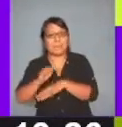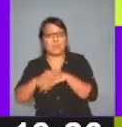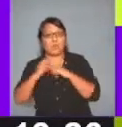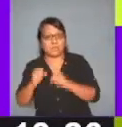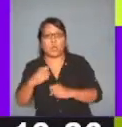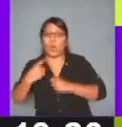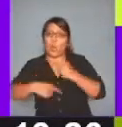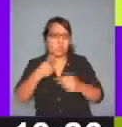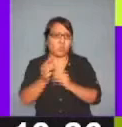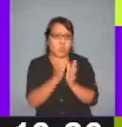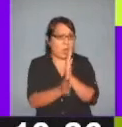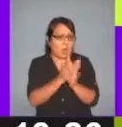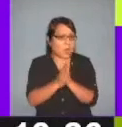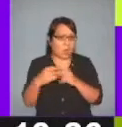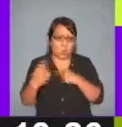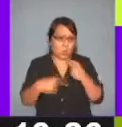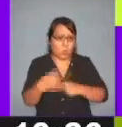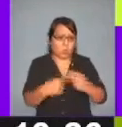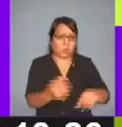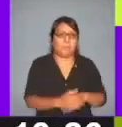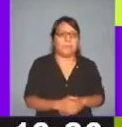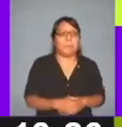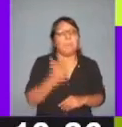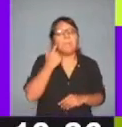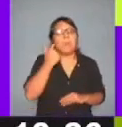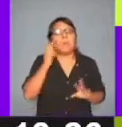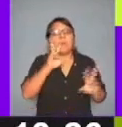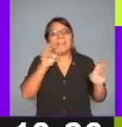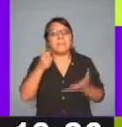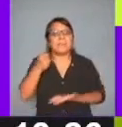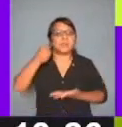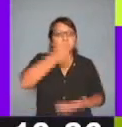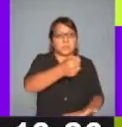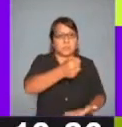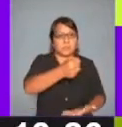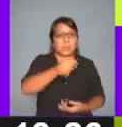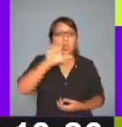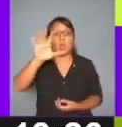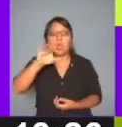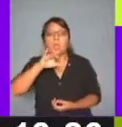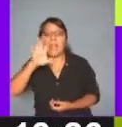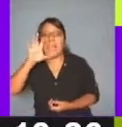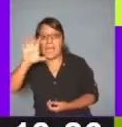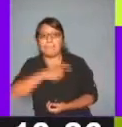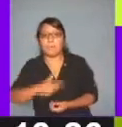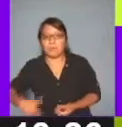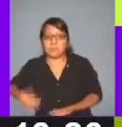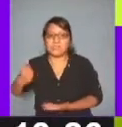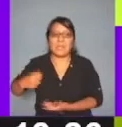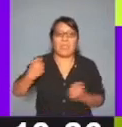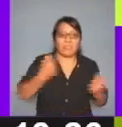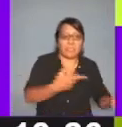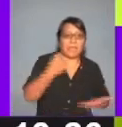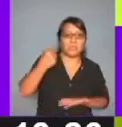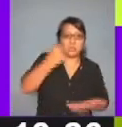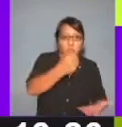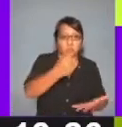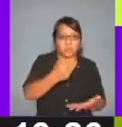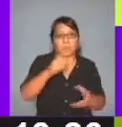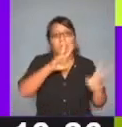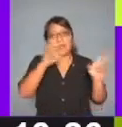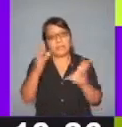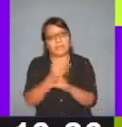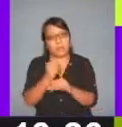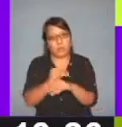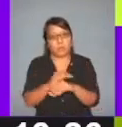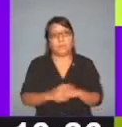que se está evaluando es ver si se va a mantener el nivel de los subsidios o no que envía la provincia y que tiene todavía la provincia con respecto al transporte